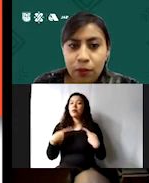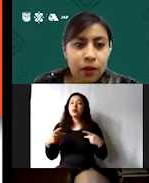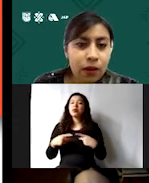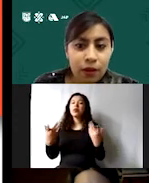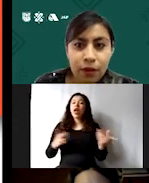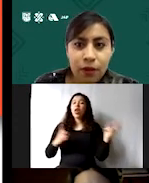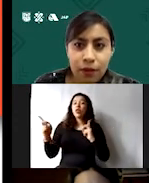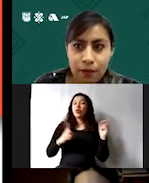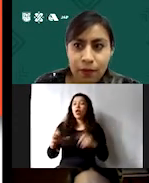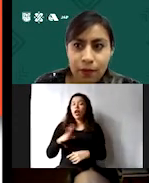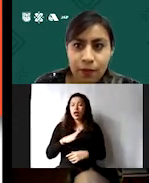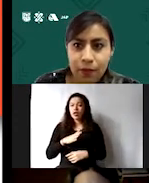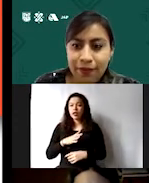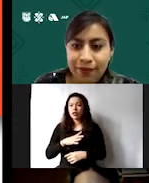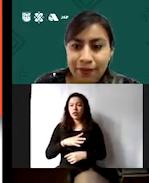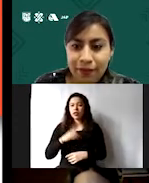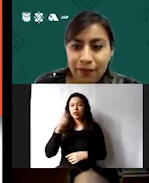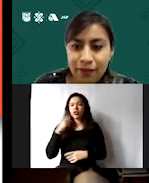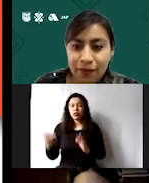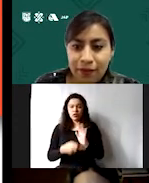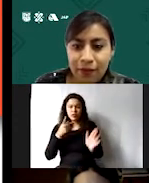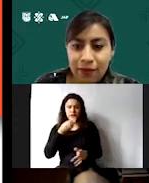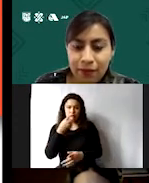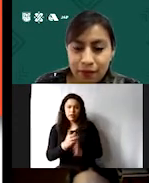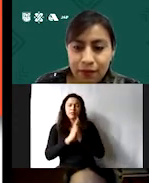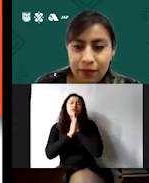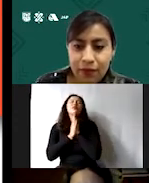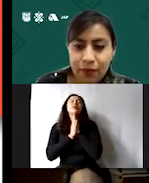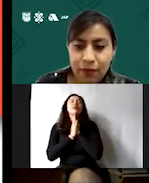duda. Yo reitero mi petición de